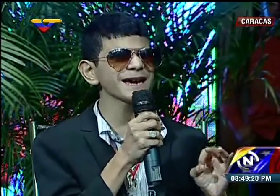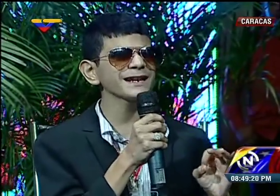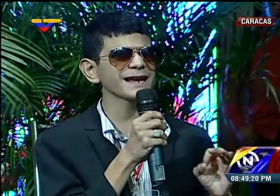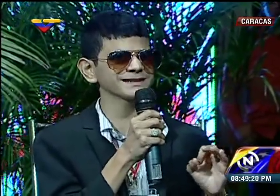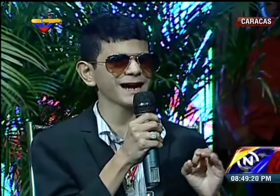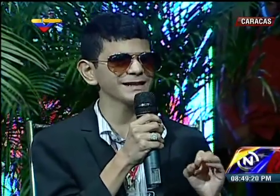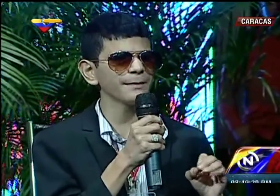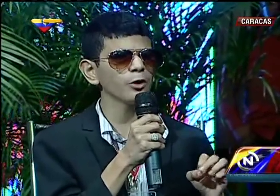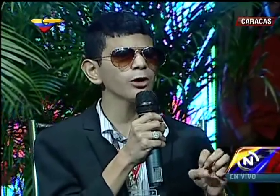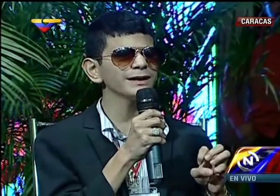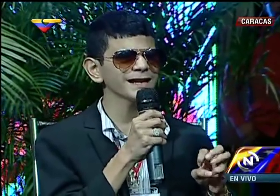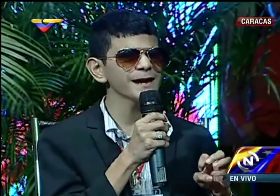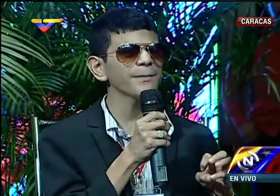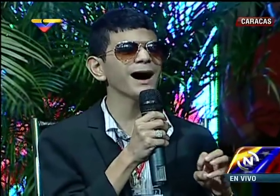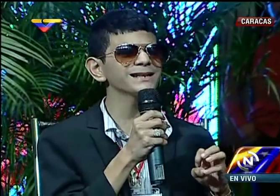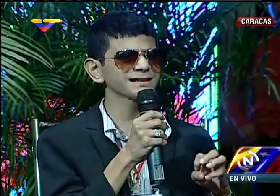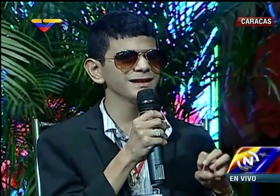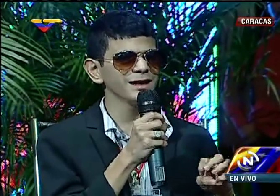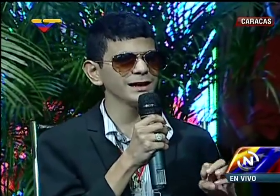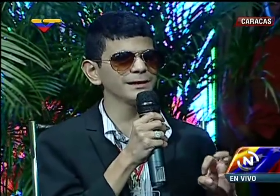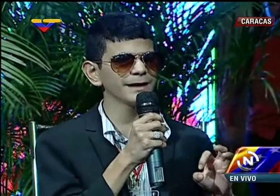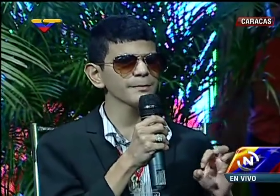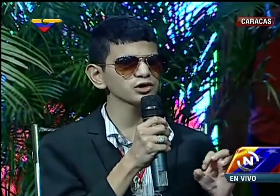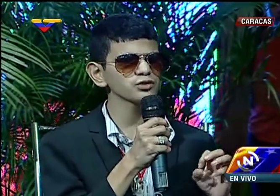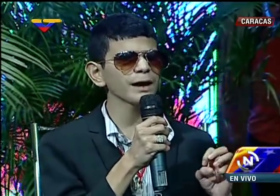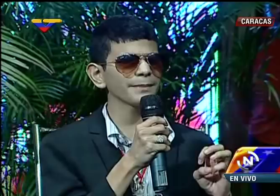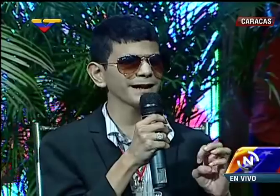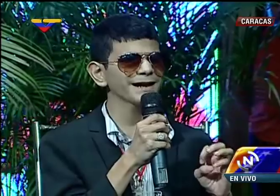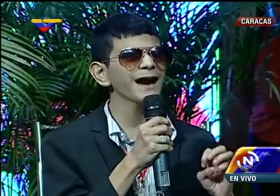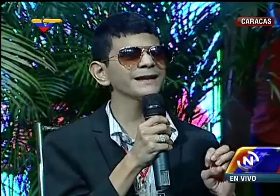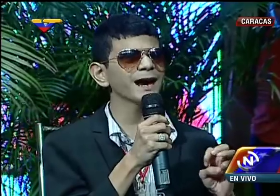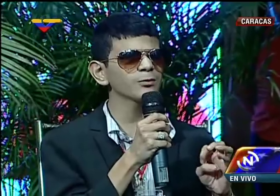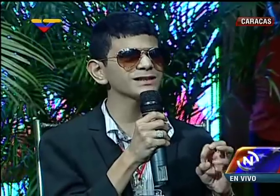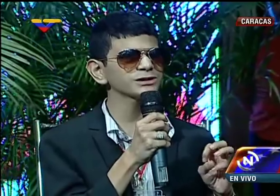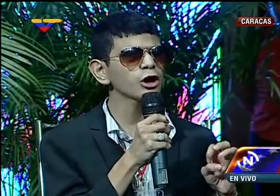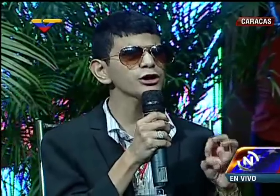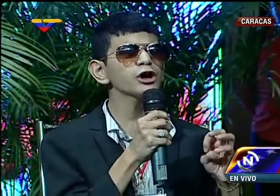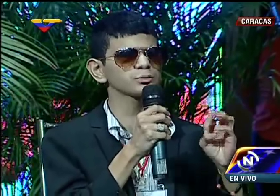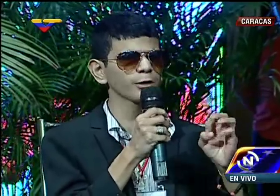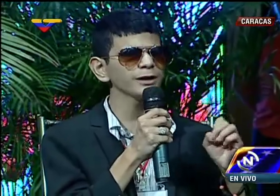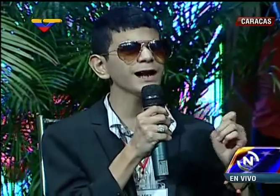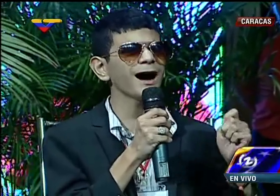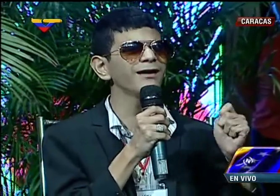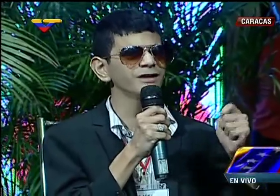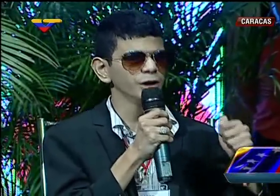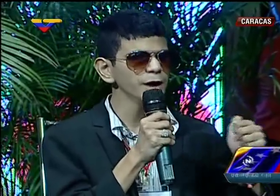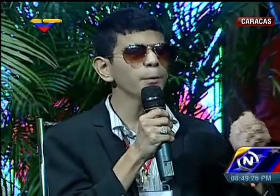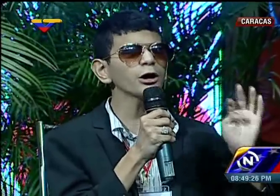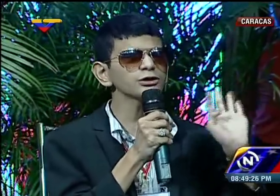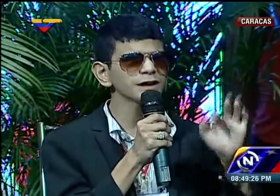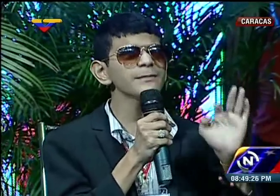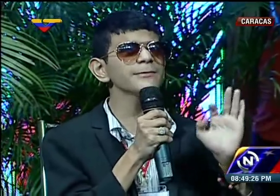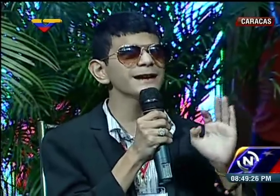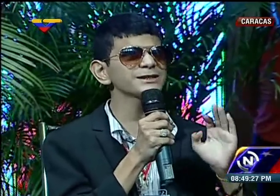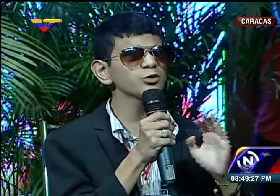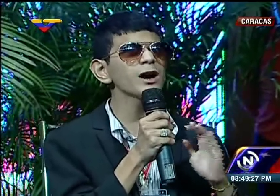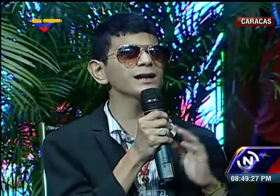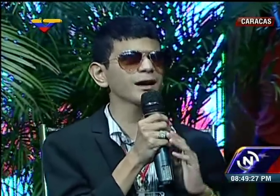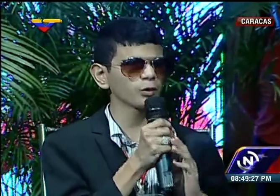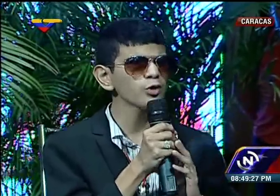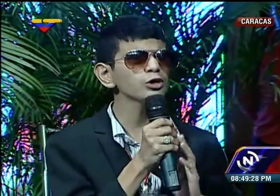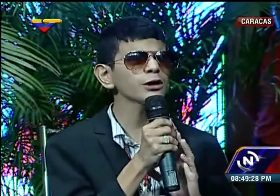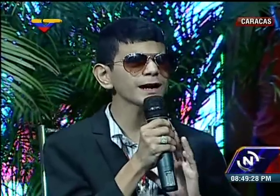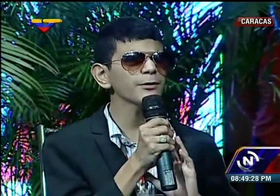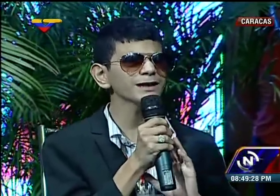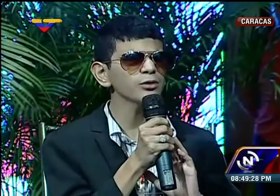terminen las guerras, haya amor y haya paz. Elevemos una plegaria, nuestro Dios morirá. Y por ti, mi